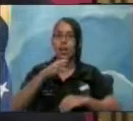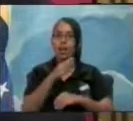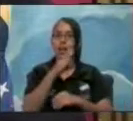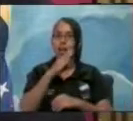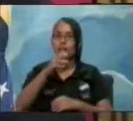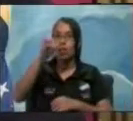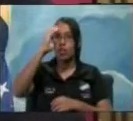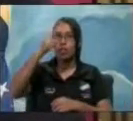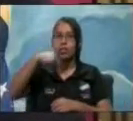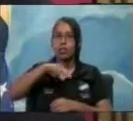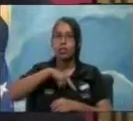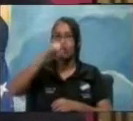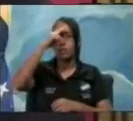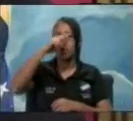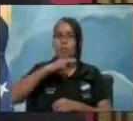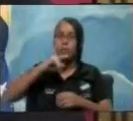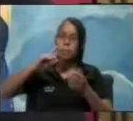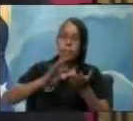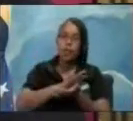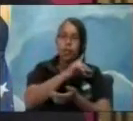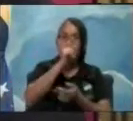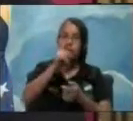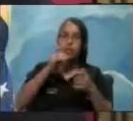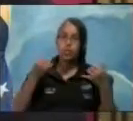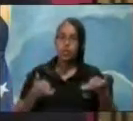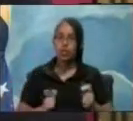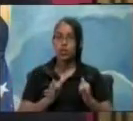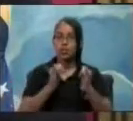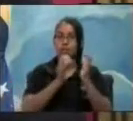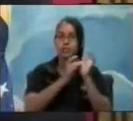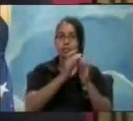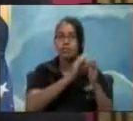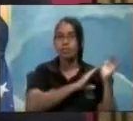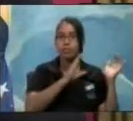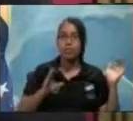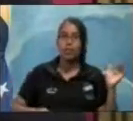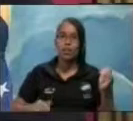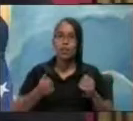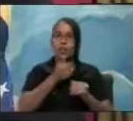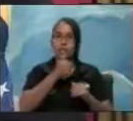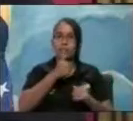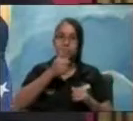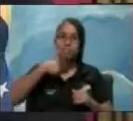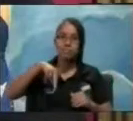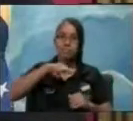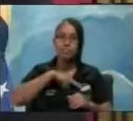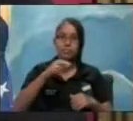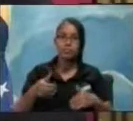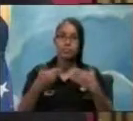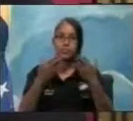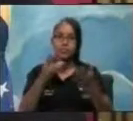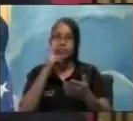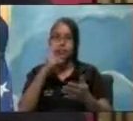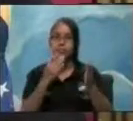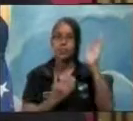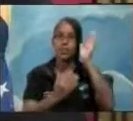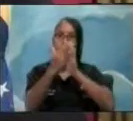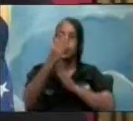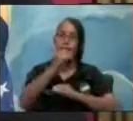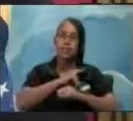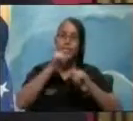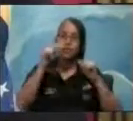nuestros padres, ha glorificado a su Hijo, Jesús, a quien vosotros entregasteis y negasteis delante de